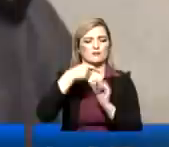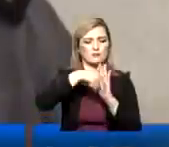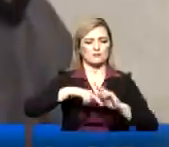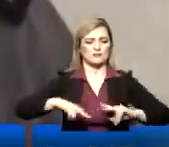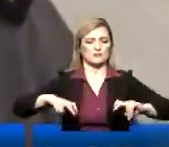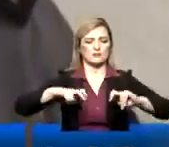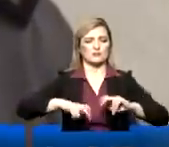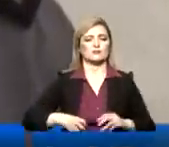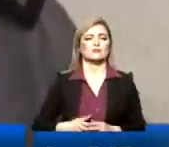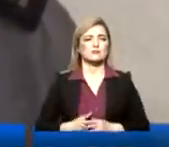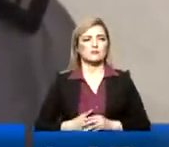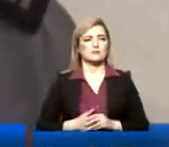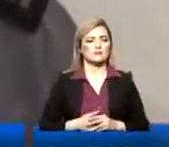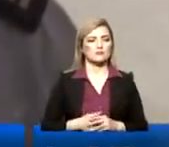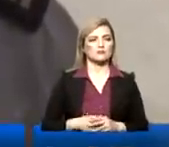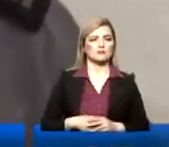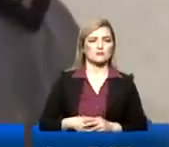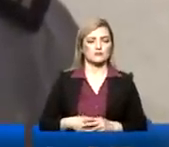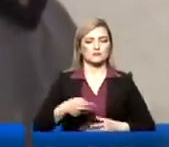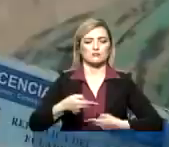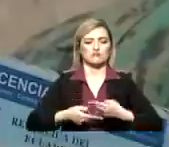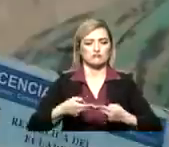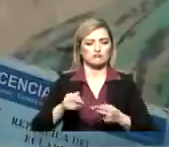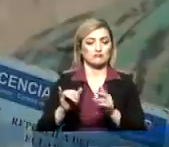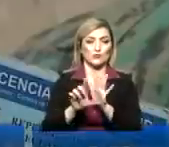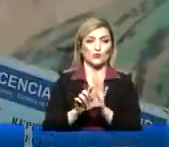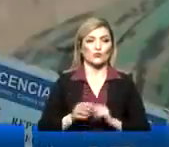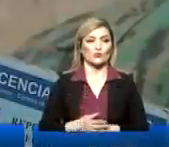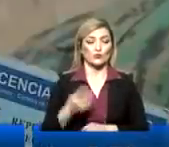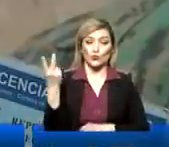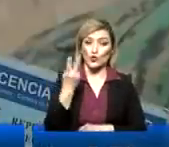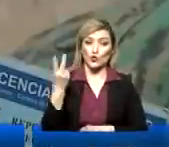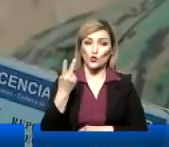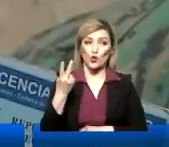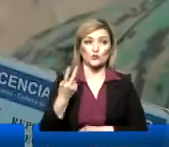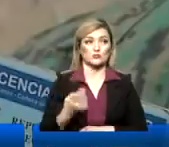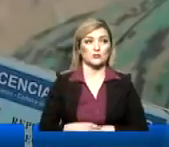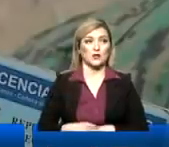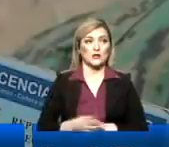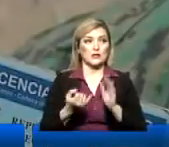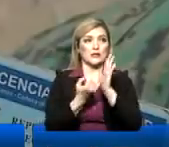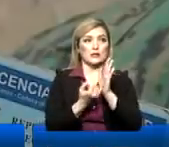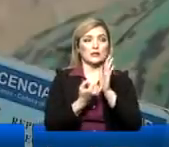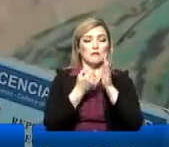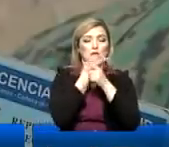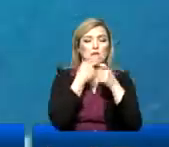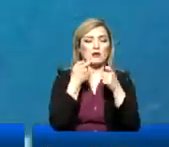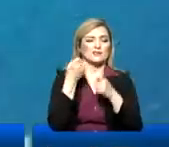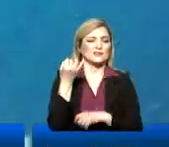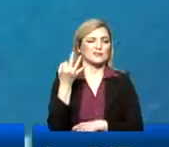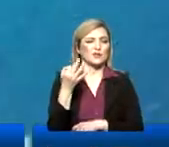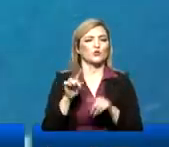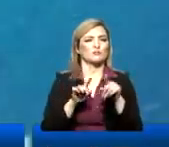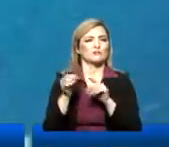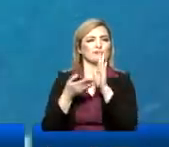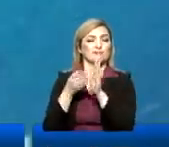el presunto delito de activos, de lavado de activos. Salcedo y Flores llevaban consigo varias identificaciones falsas, entre ellas